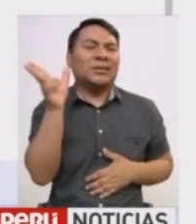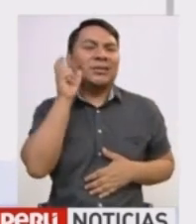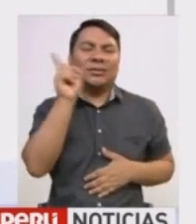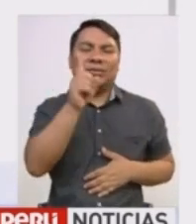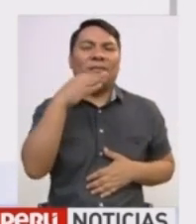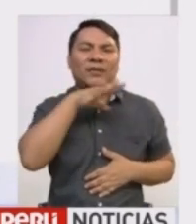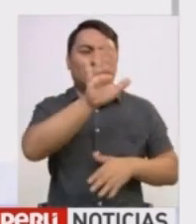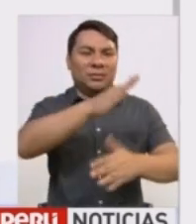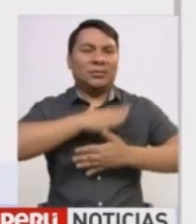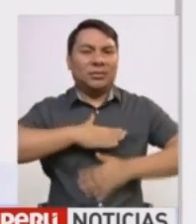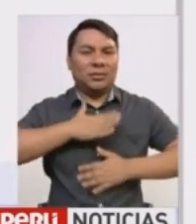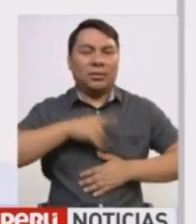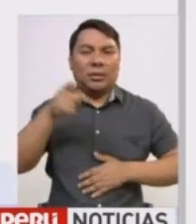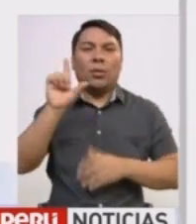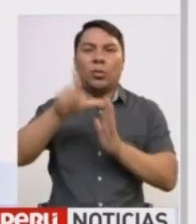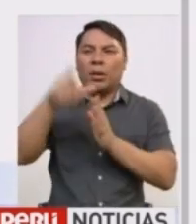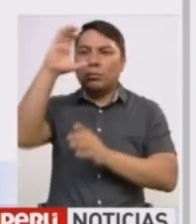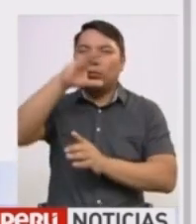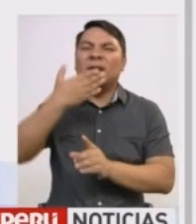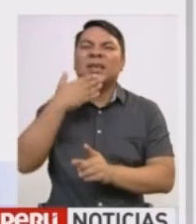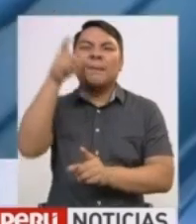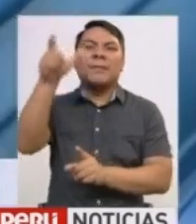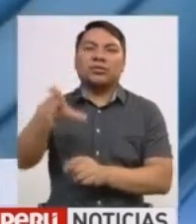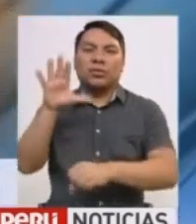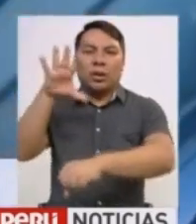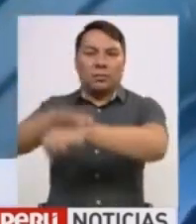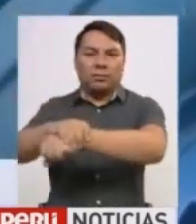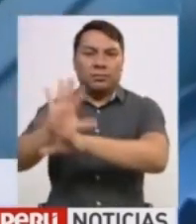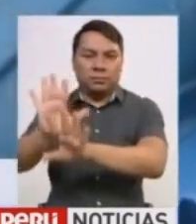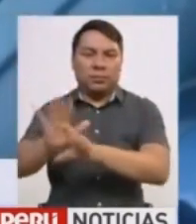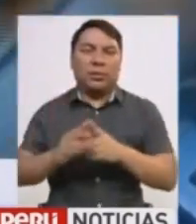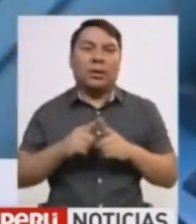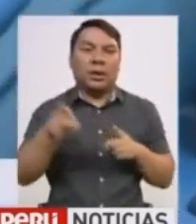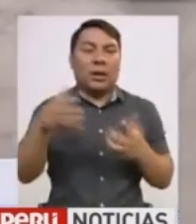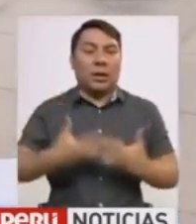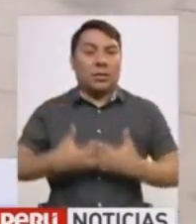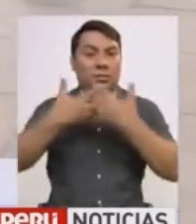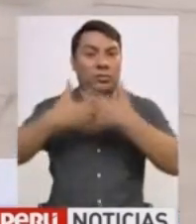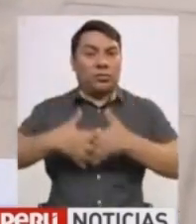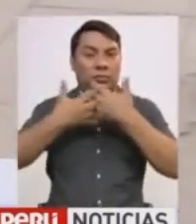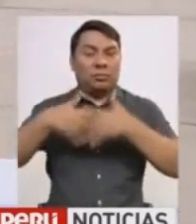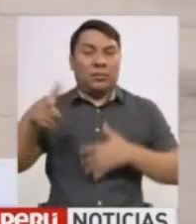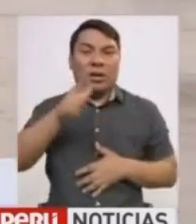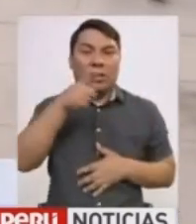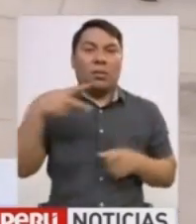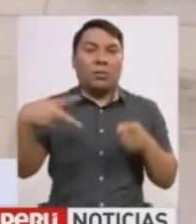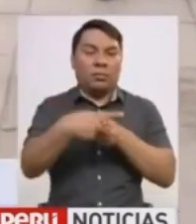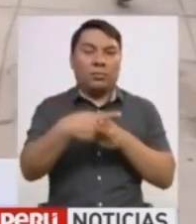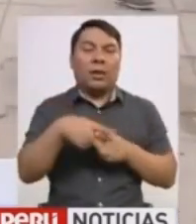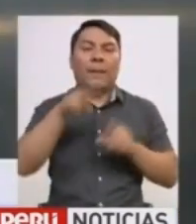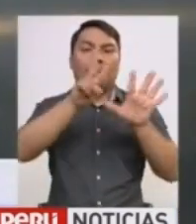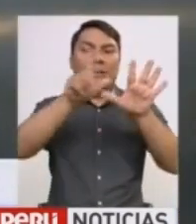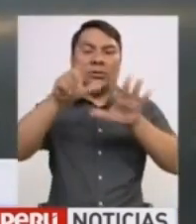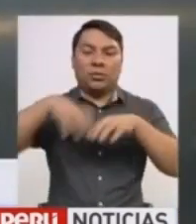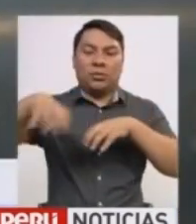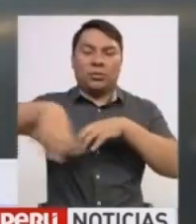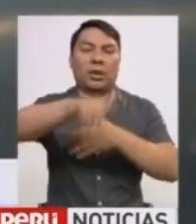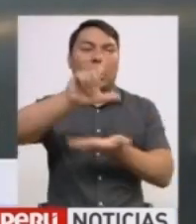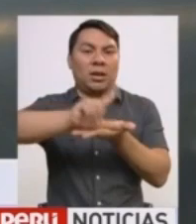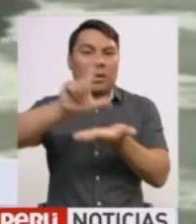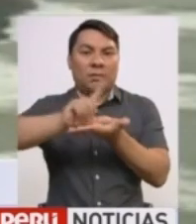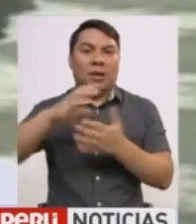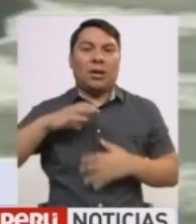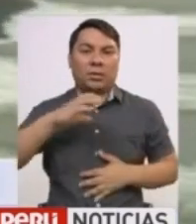delito contra la tranquilidad pública. Sedapal suspendió el servicio de agua potable en 27 distritos de Lima y